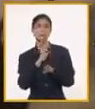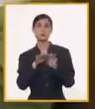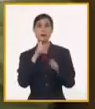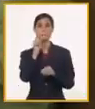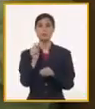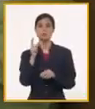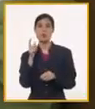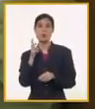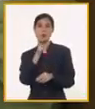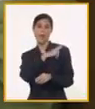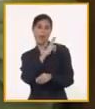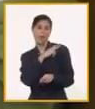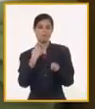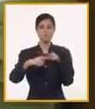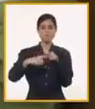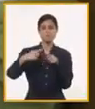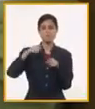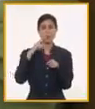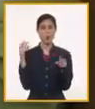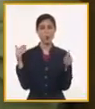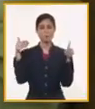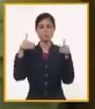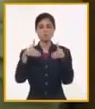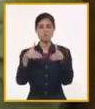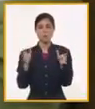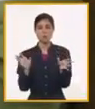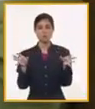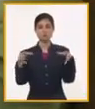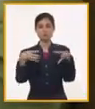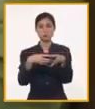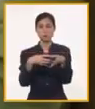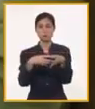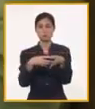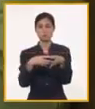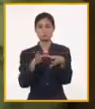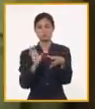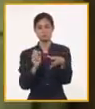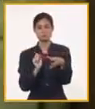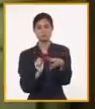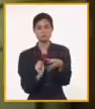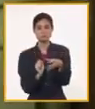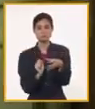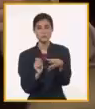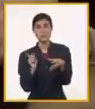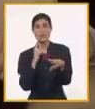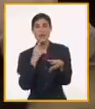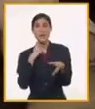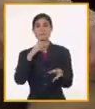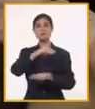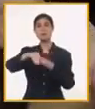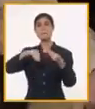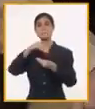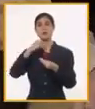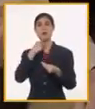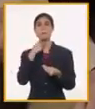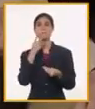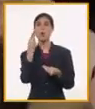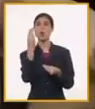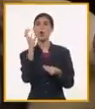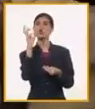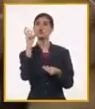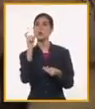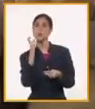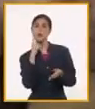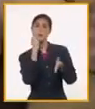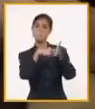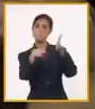dirigentes de Cuba que tenían que ver con eso, del país. Y había modificado la cifra. Cuando él